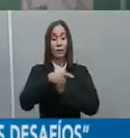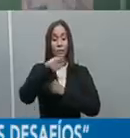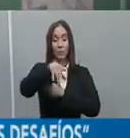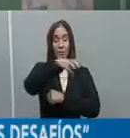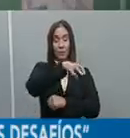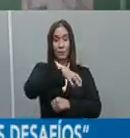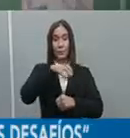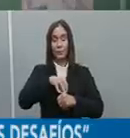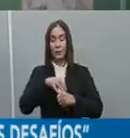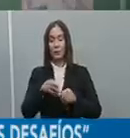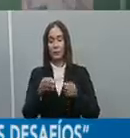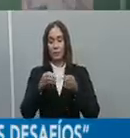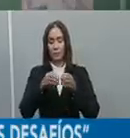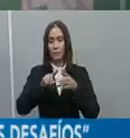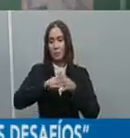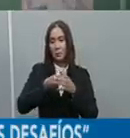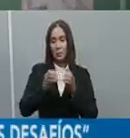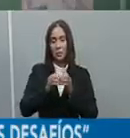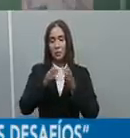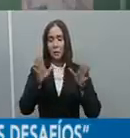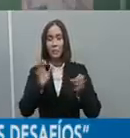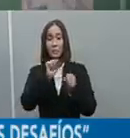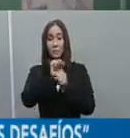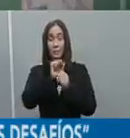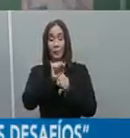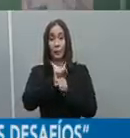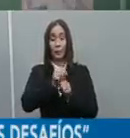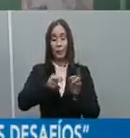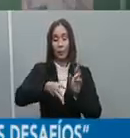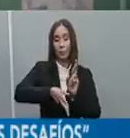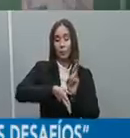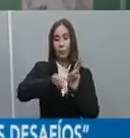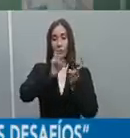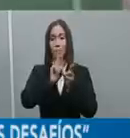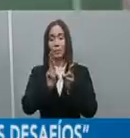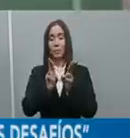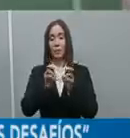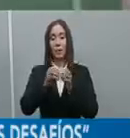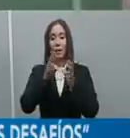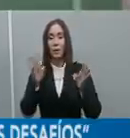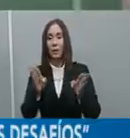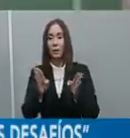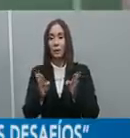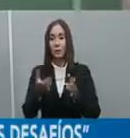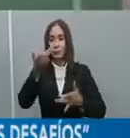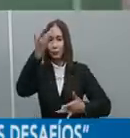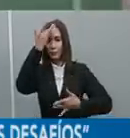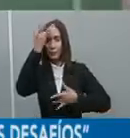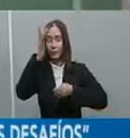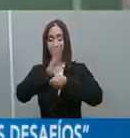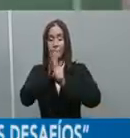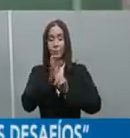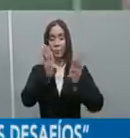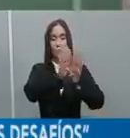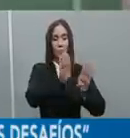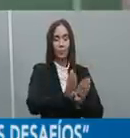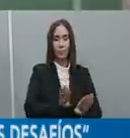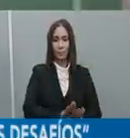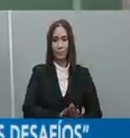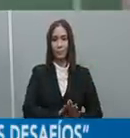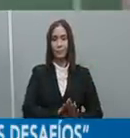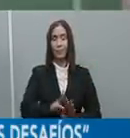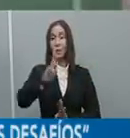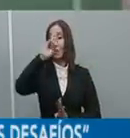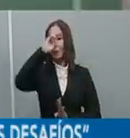de apertura graduales o han revertido el proceso en los últimos días. Nosotros no queremos llegar ahí. Por eso es